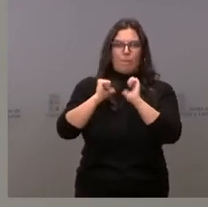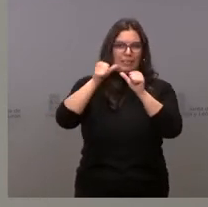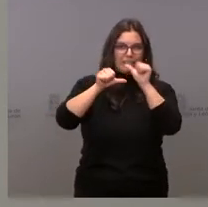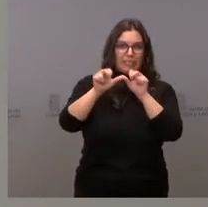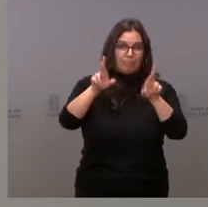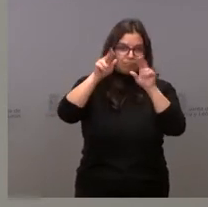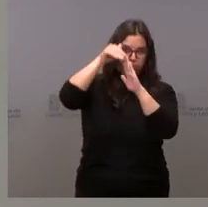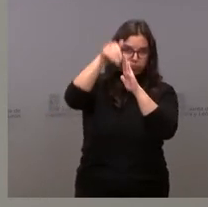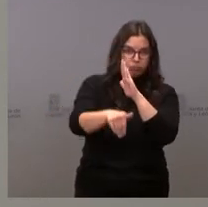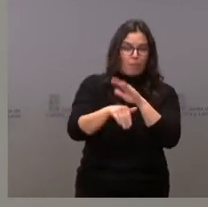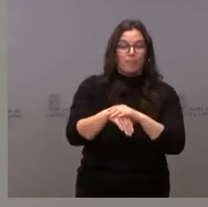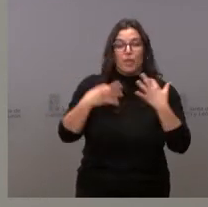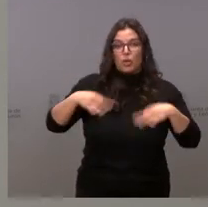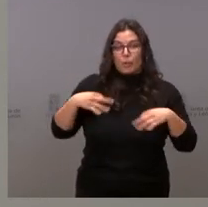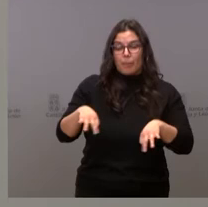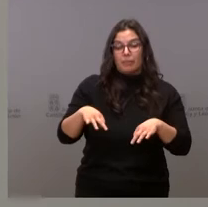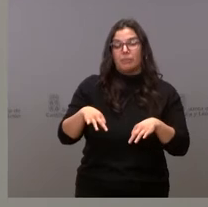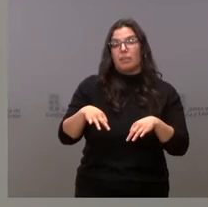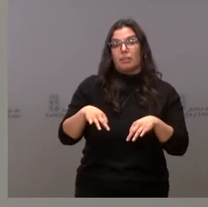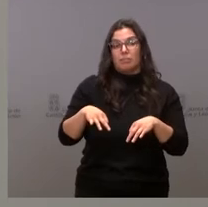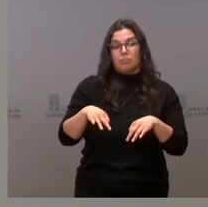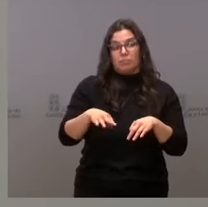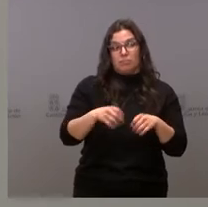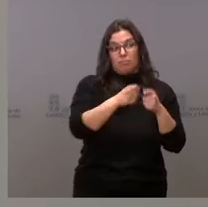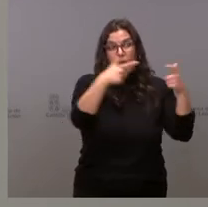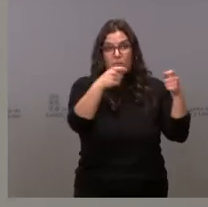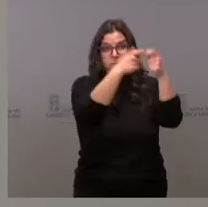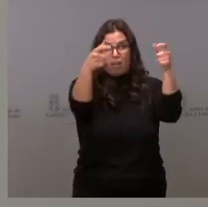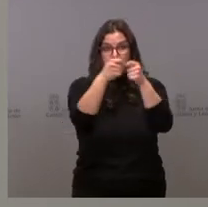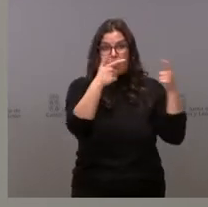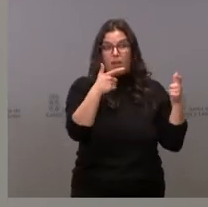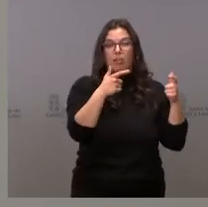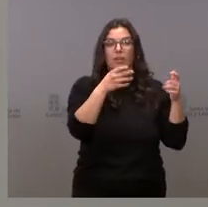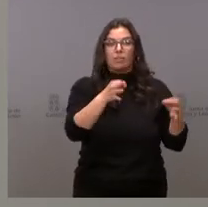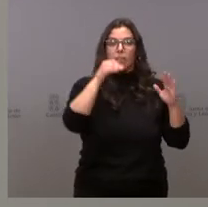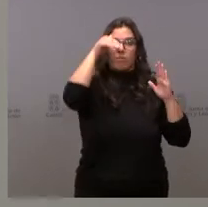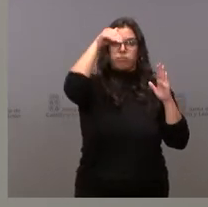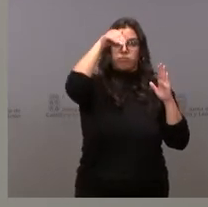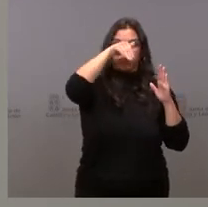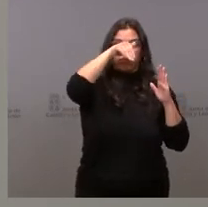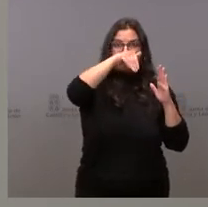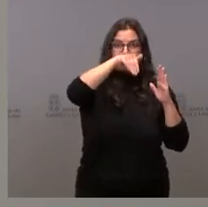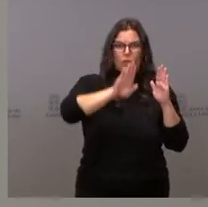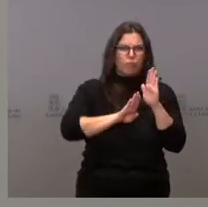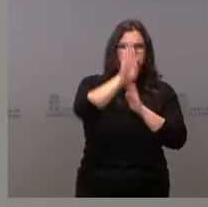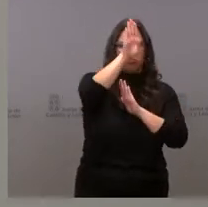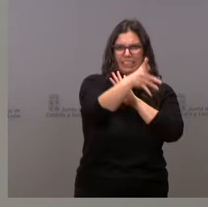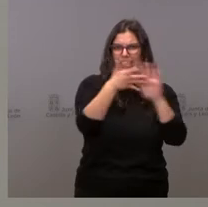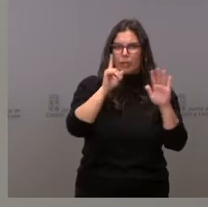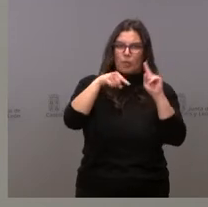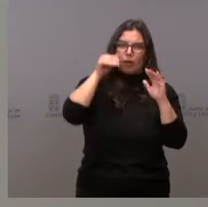que los descensos de las sucesivas ondas epidémicas sean más lentos y estamos acostumbrados a verlo así que los ascensos también sabemos